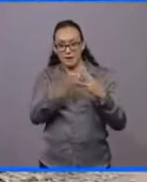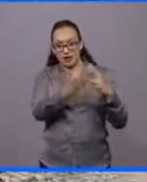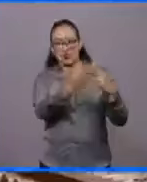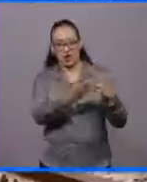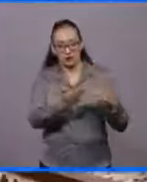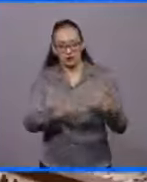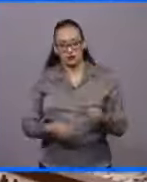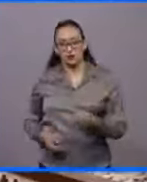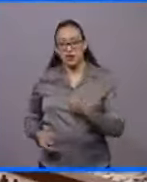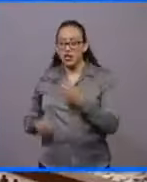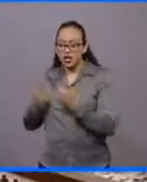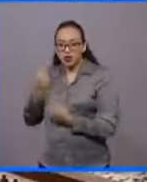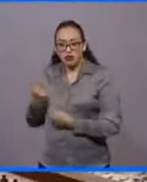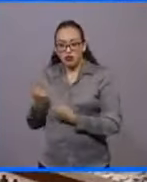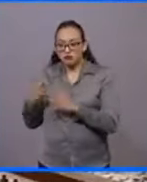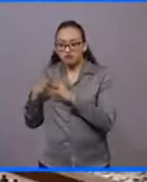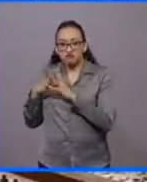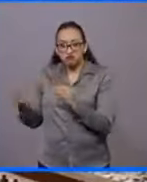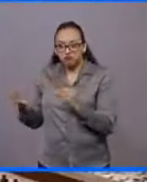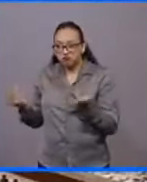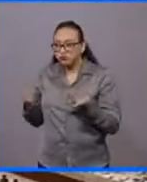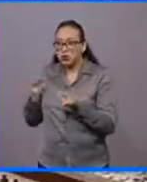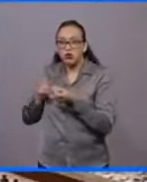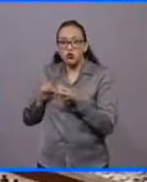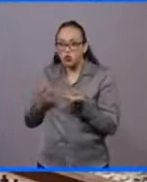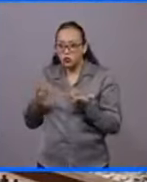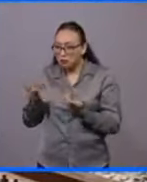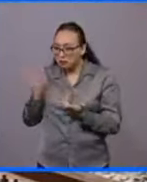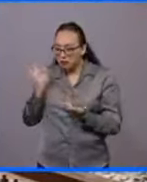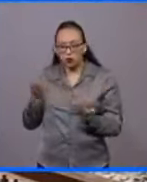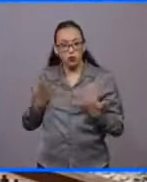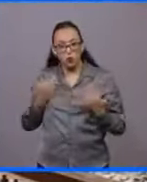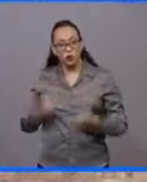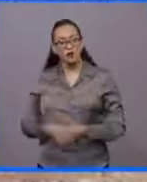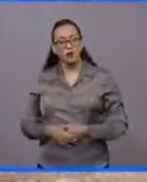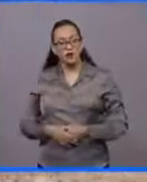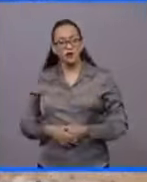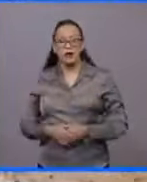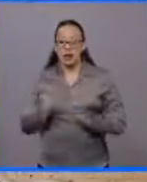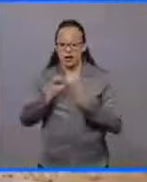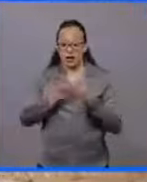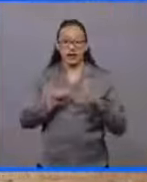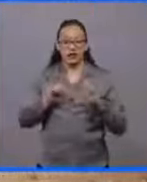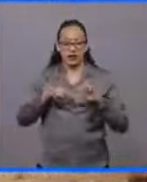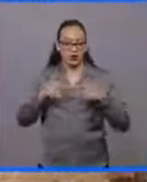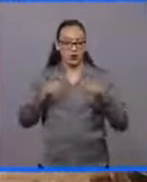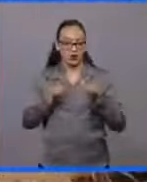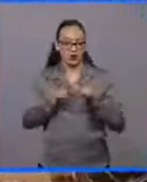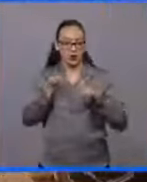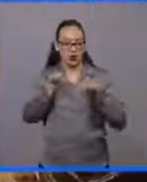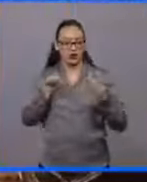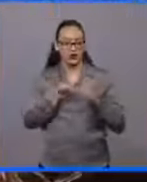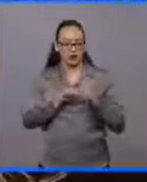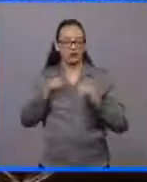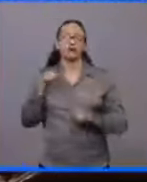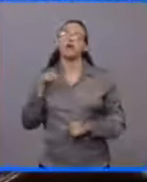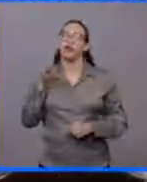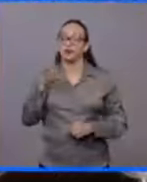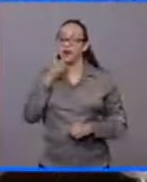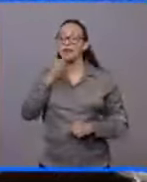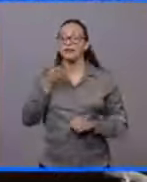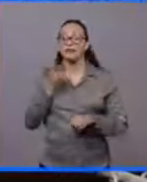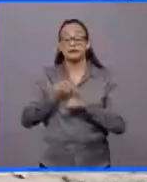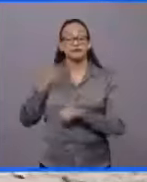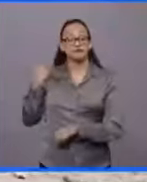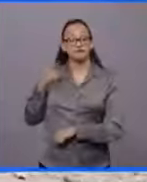asesinadas y 2 desaparecidas, de acuerdo con la organización Artículo 19. El reporte puntualiza que el estado